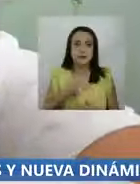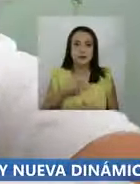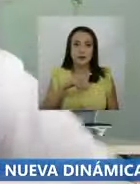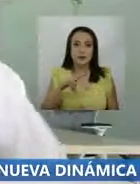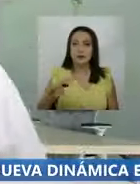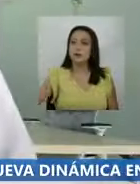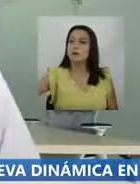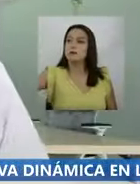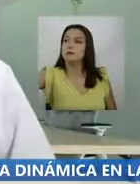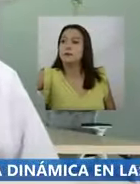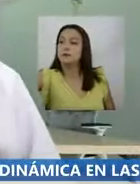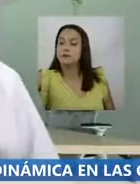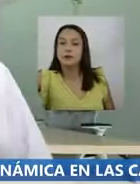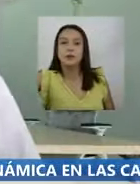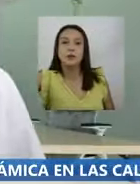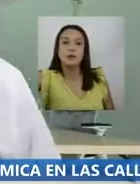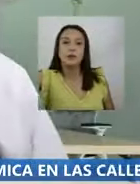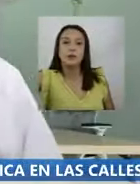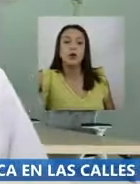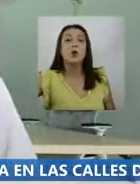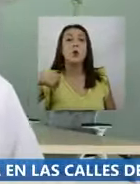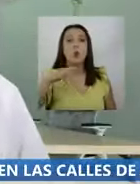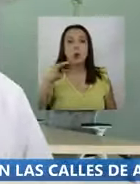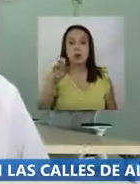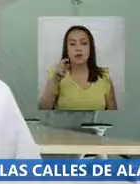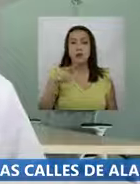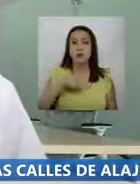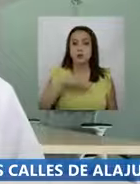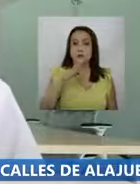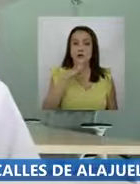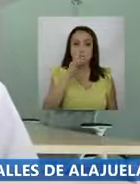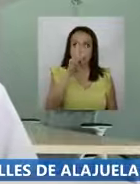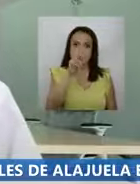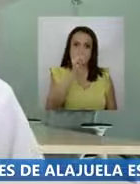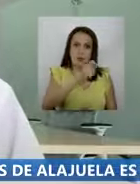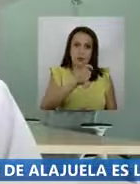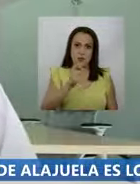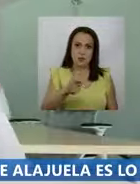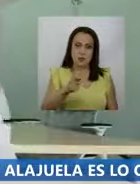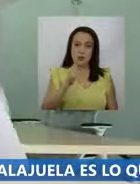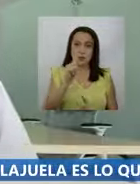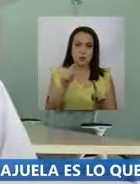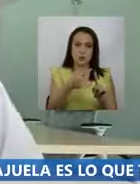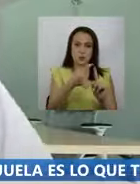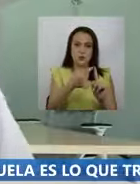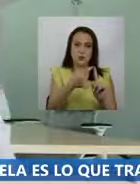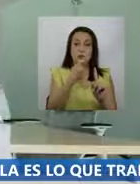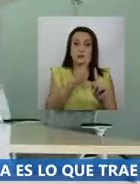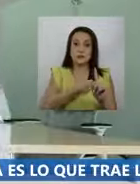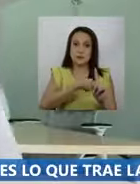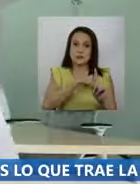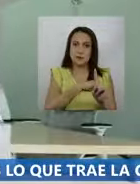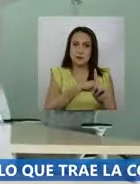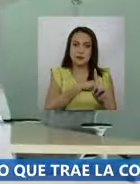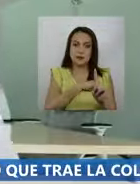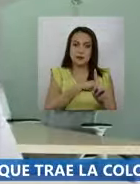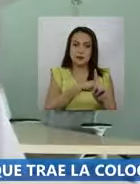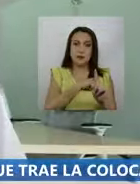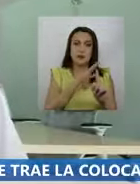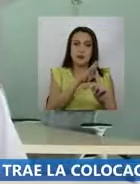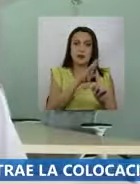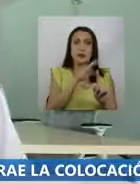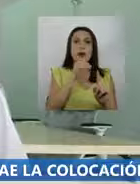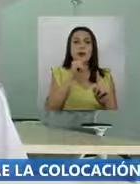Walter Carrera, vamos a hablar con dos abogados. Uno de ellos se encuentra en España, es un abogado